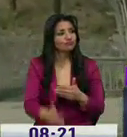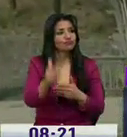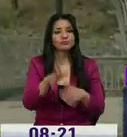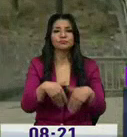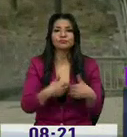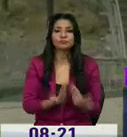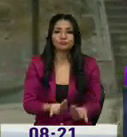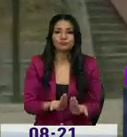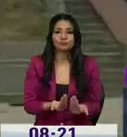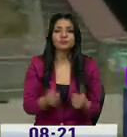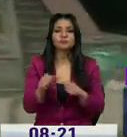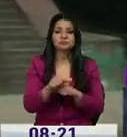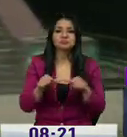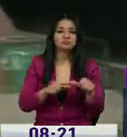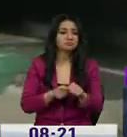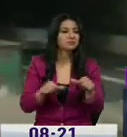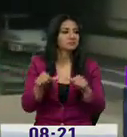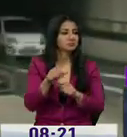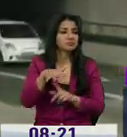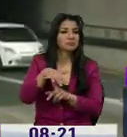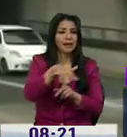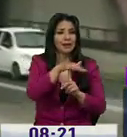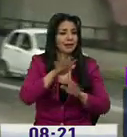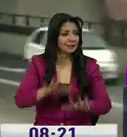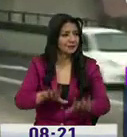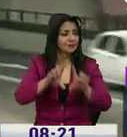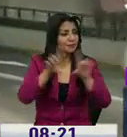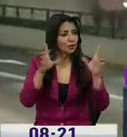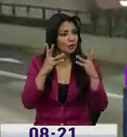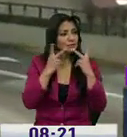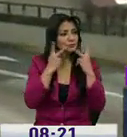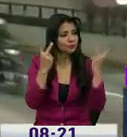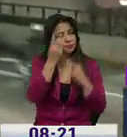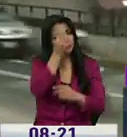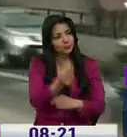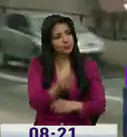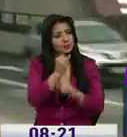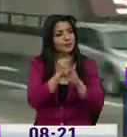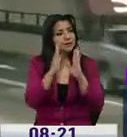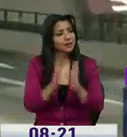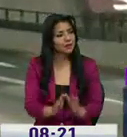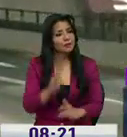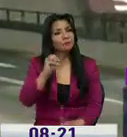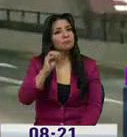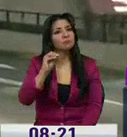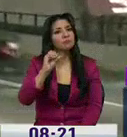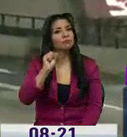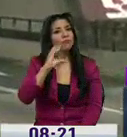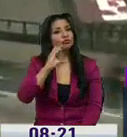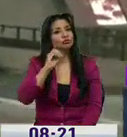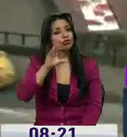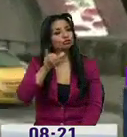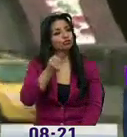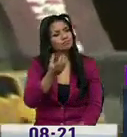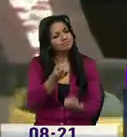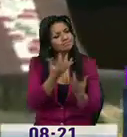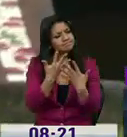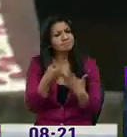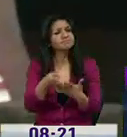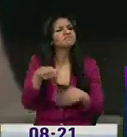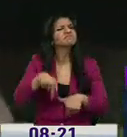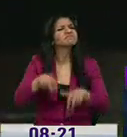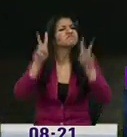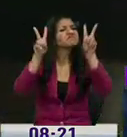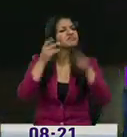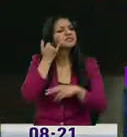través, pues, de la Administración de Parques de la EMO. Muy buenos días, ingeniero Moscoso. Ayúdenos entonces y cuéntenos un poco de qué trata